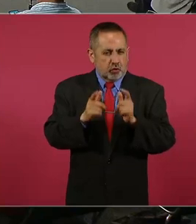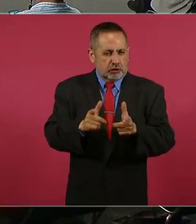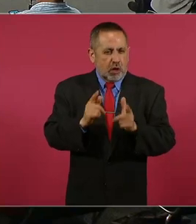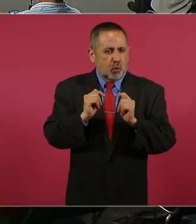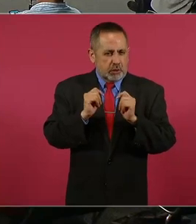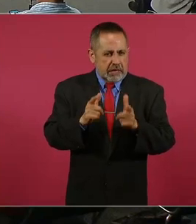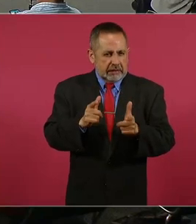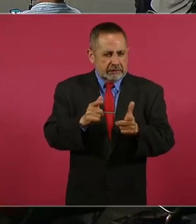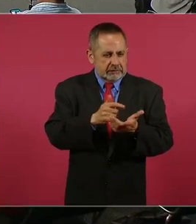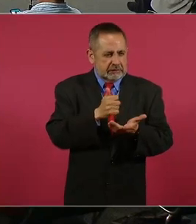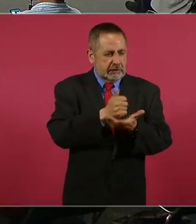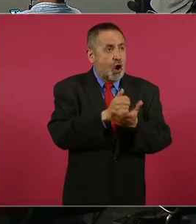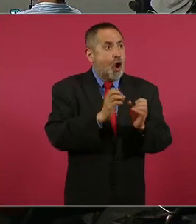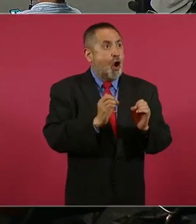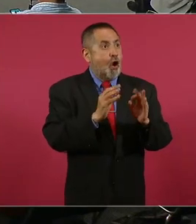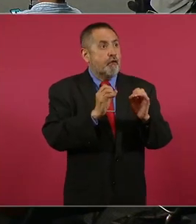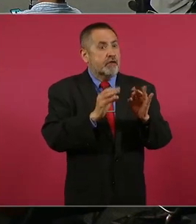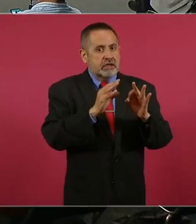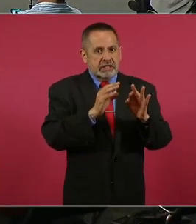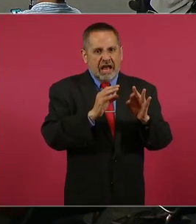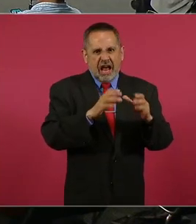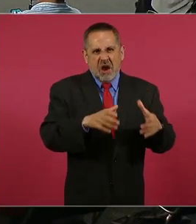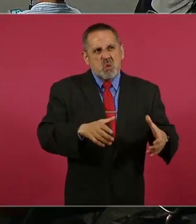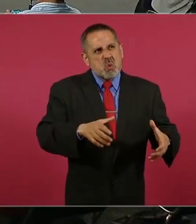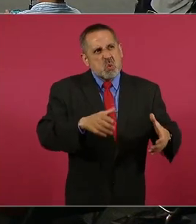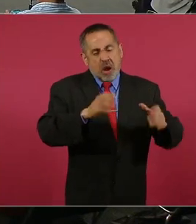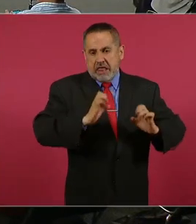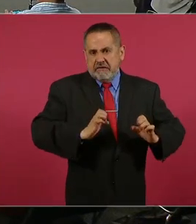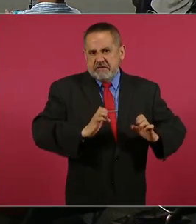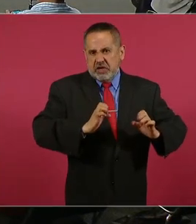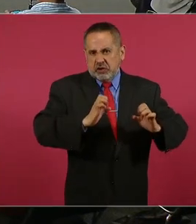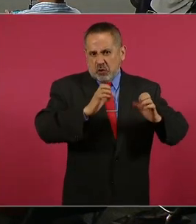están oficinas públicas, una torre, que se hizo.